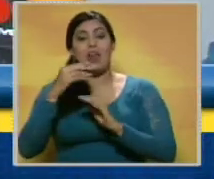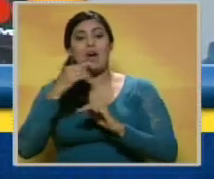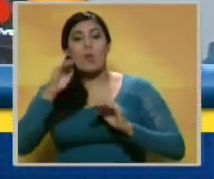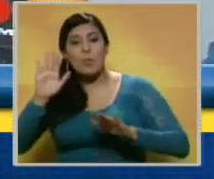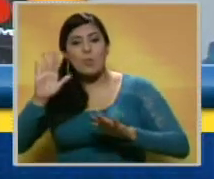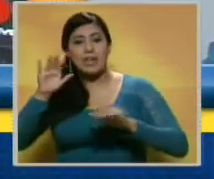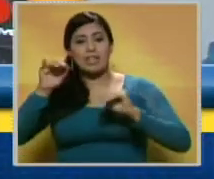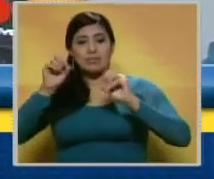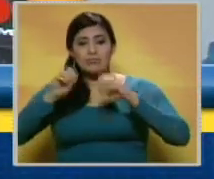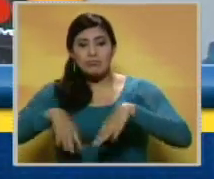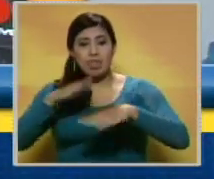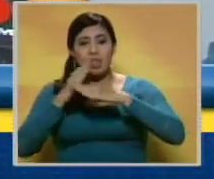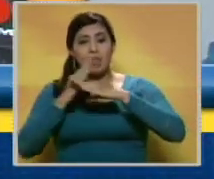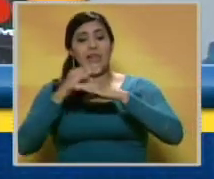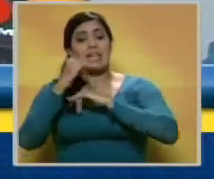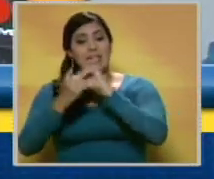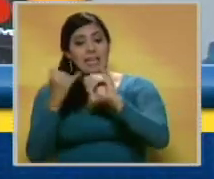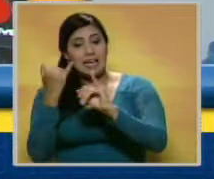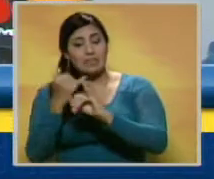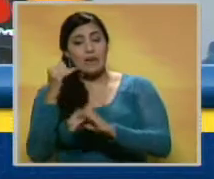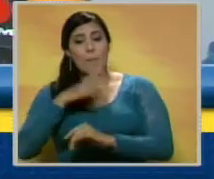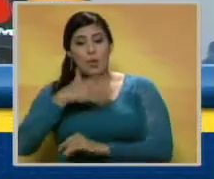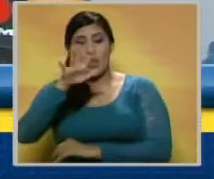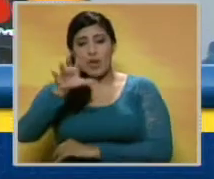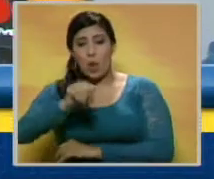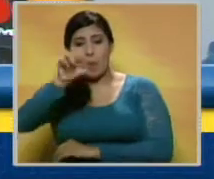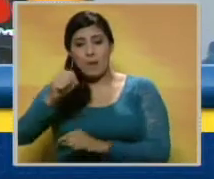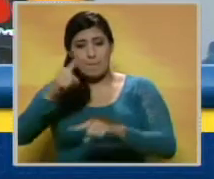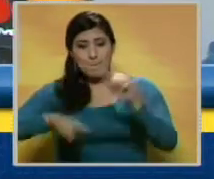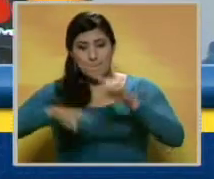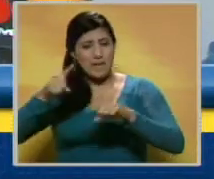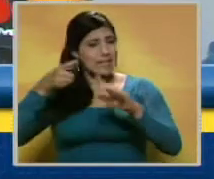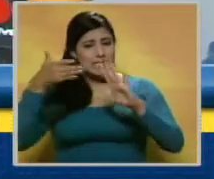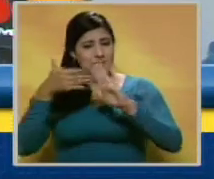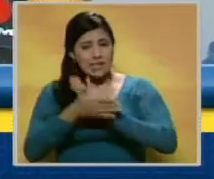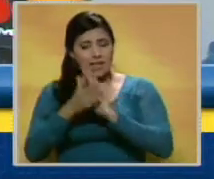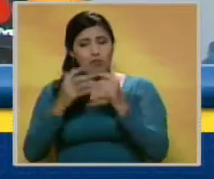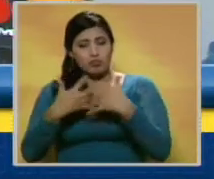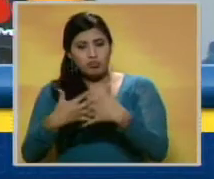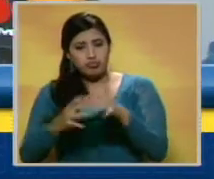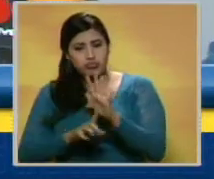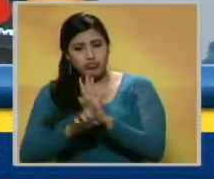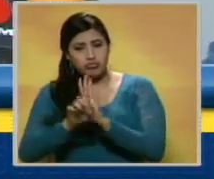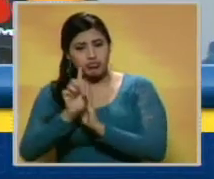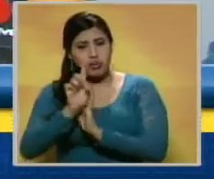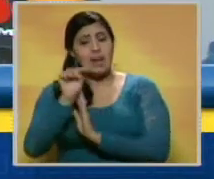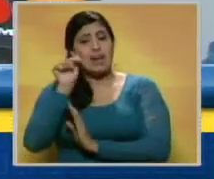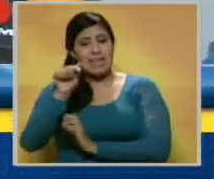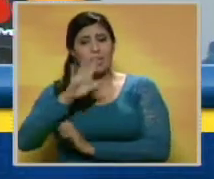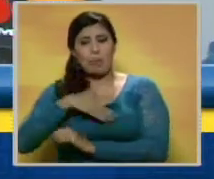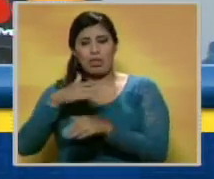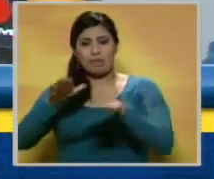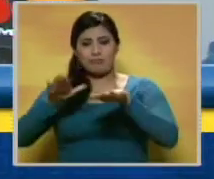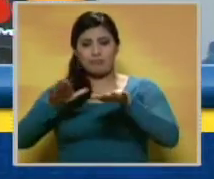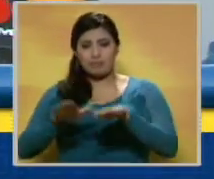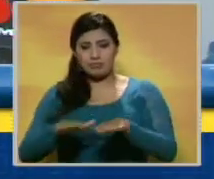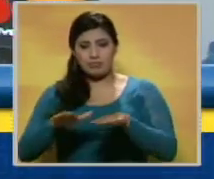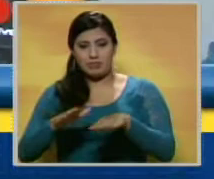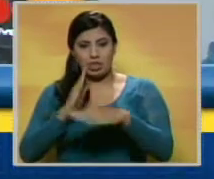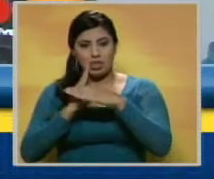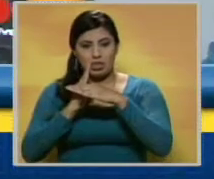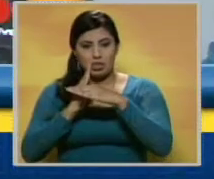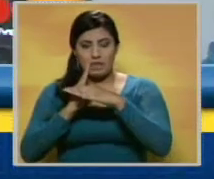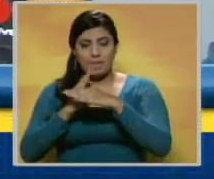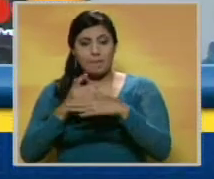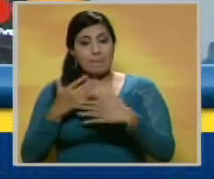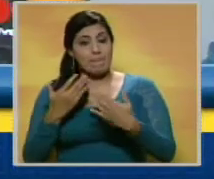con los proveedores internacionales y pueda adquirir la materia prima necesaria para seguir produciendo, esta industria puede paralizar sus